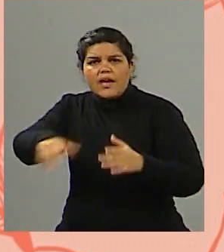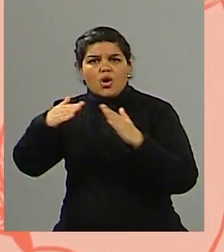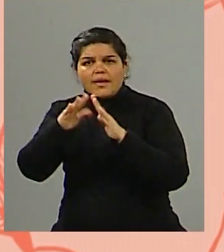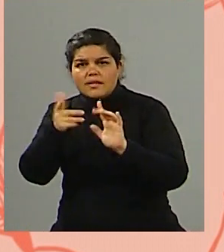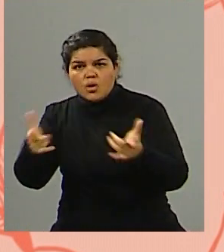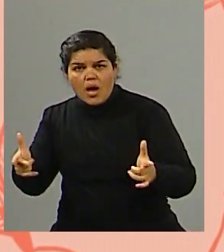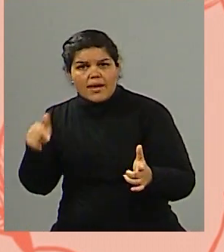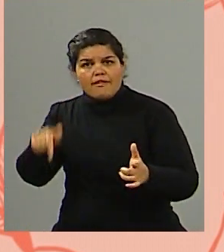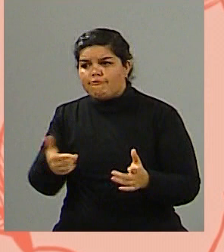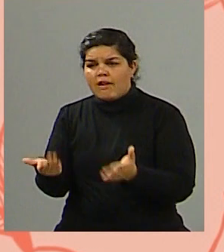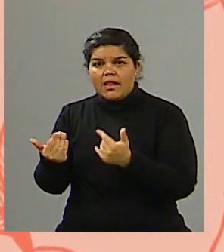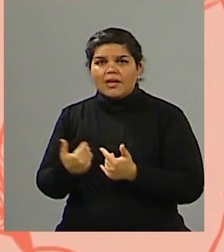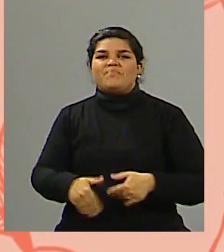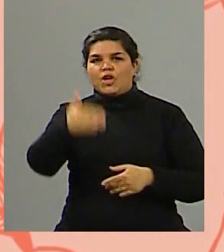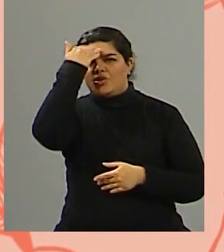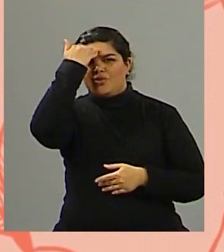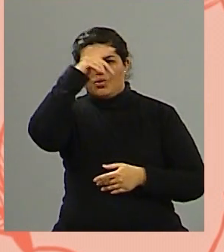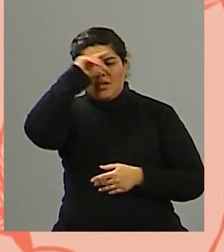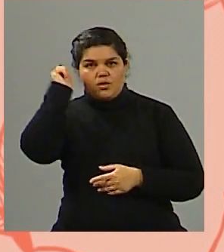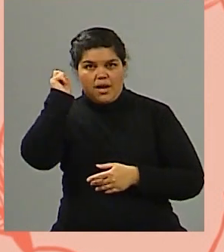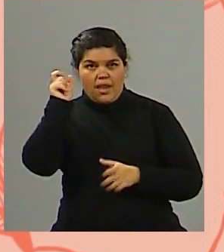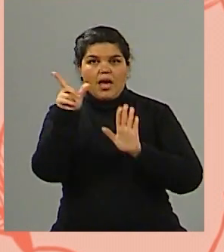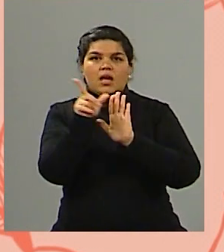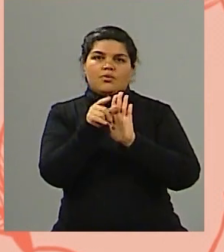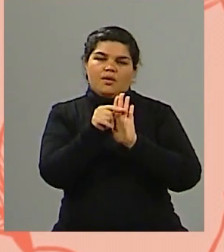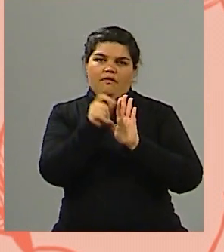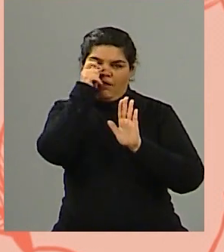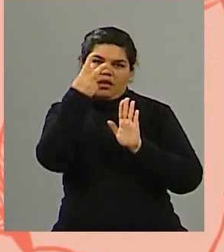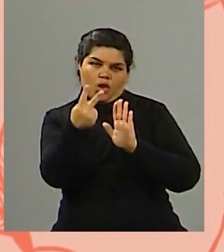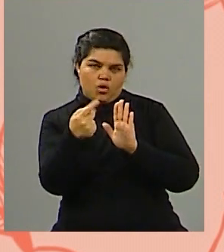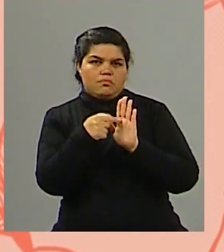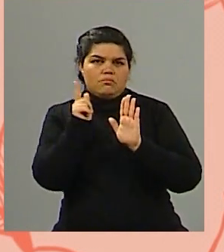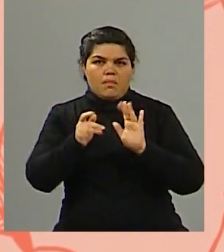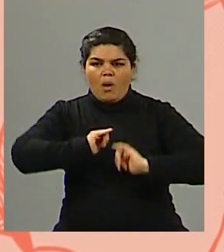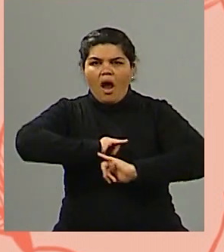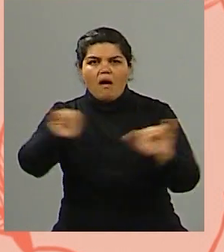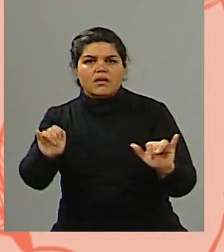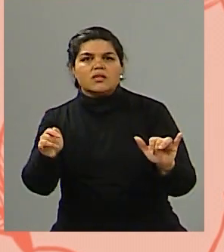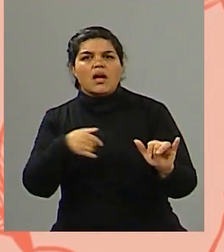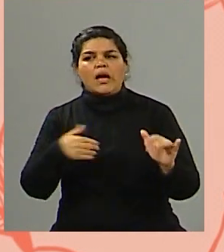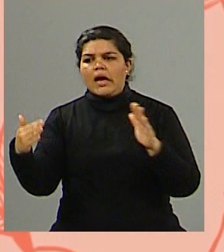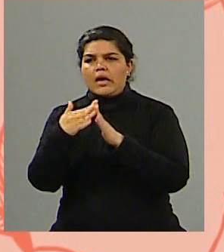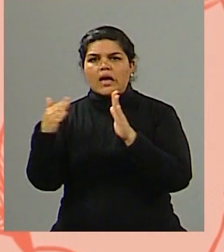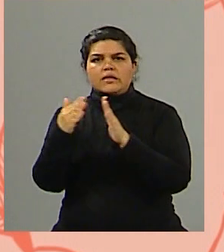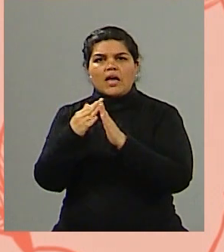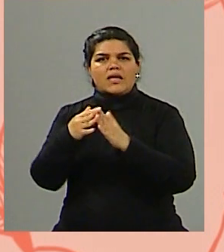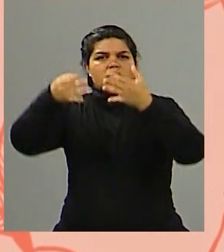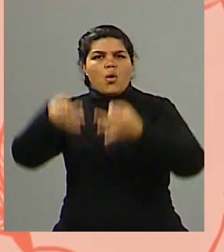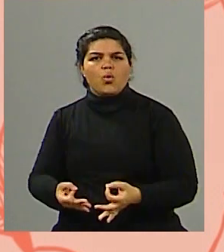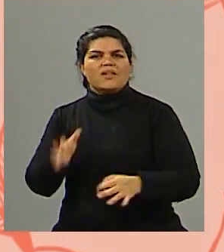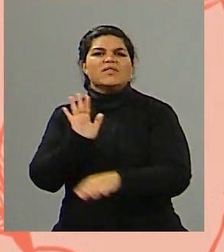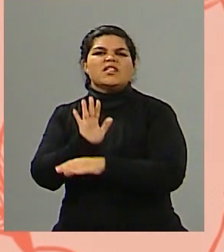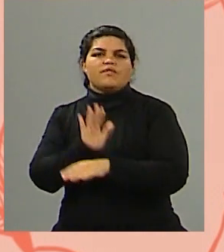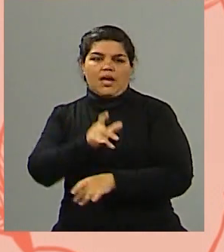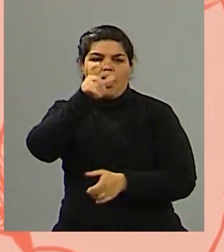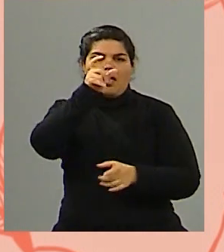75, inciso 22, suscribe a tratados internacionales y el régimen de seguridad en la tenencia de la vivienda está regulado por derechos